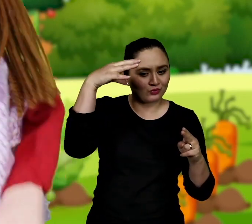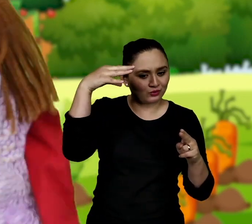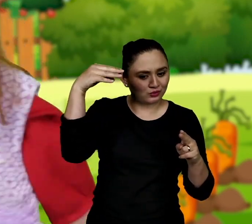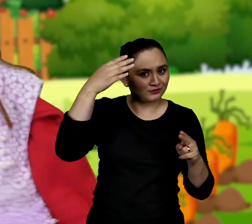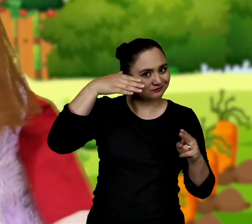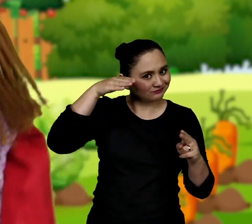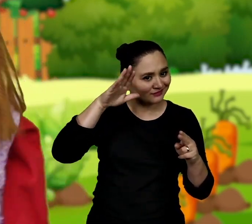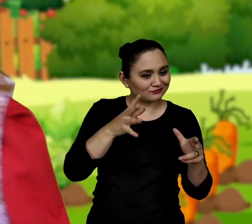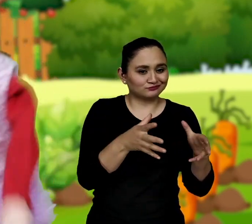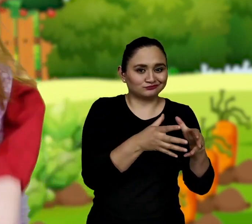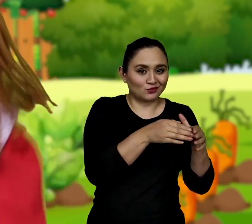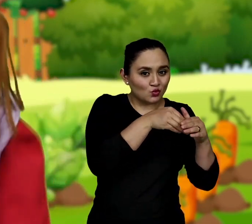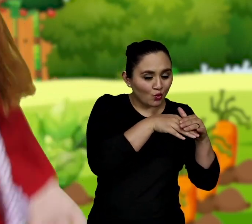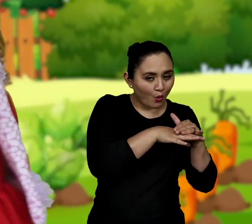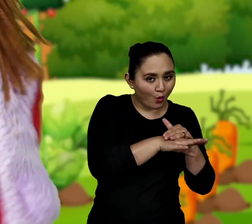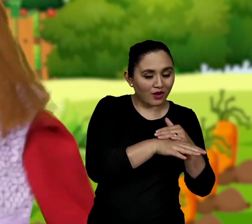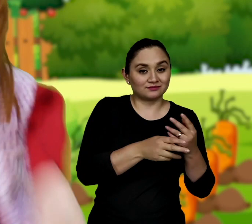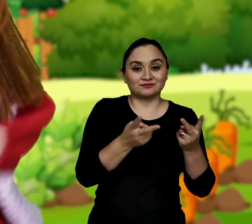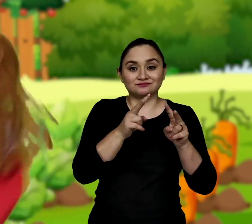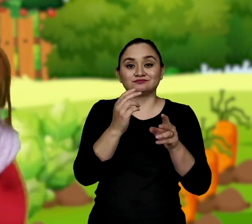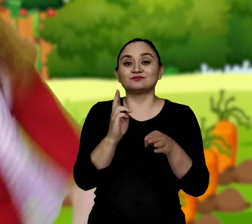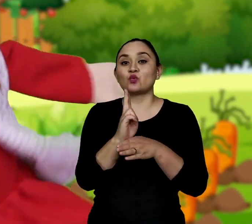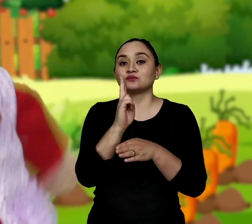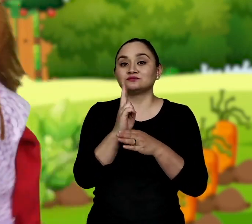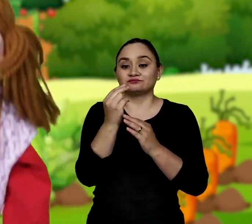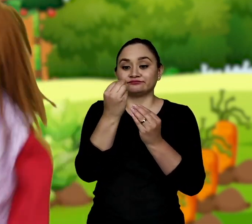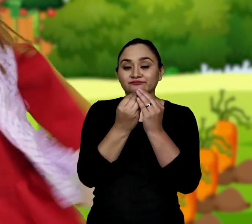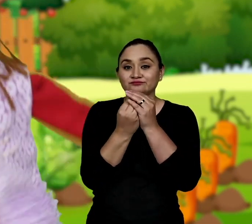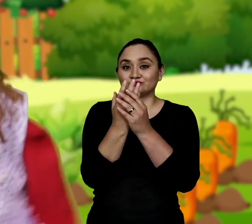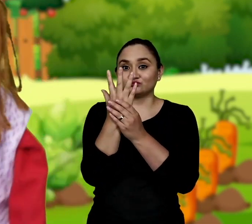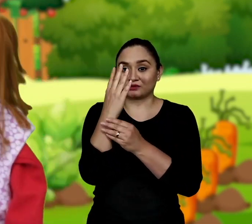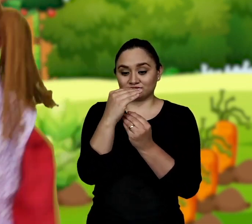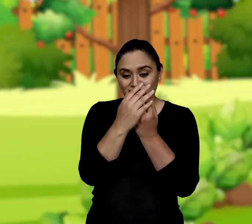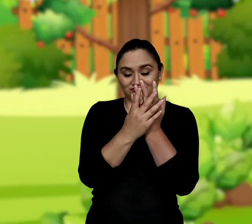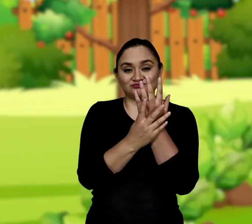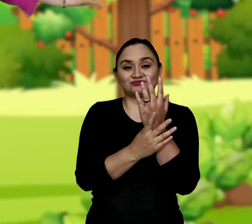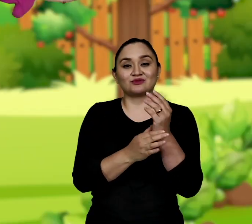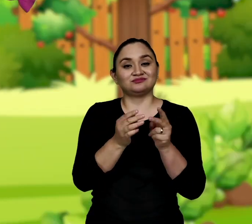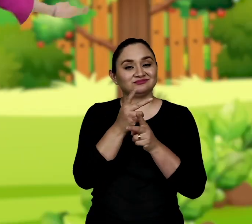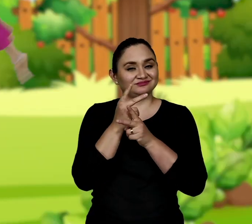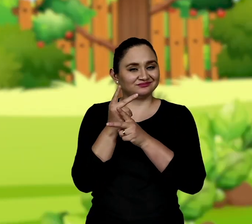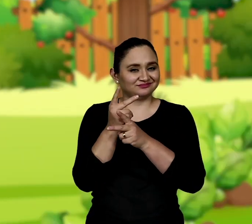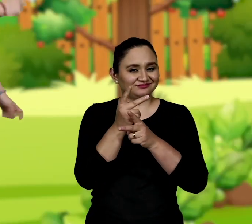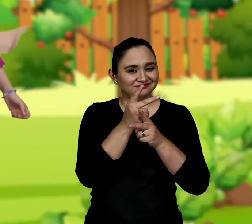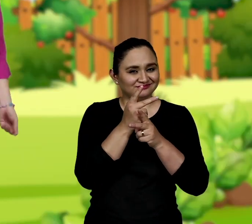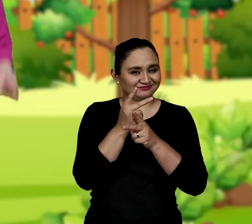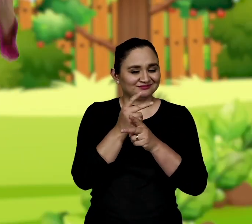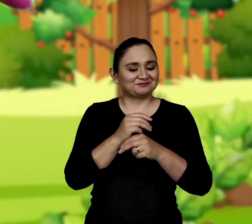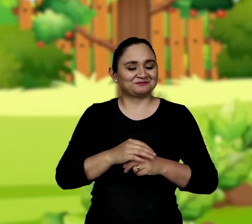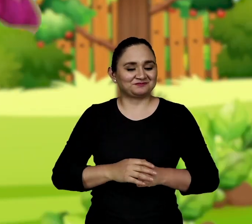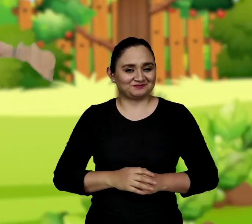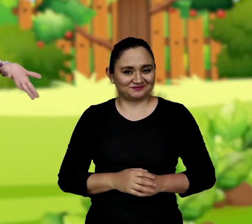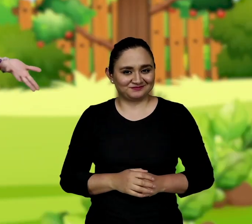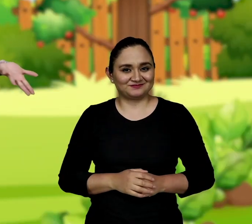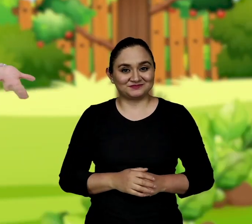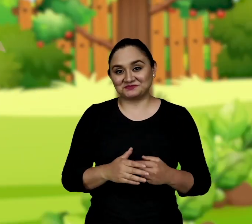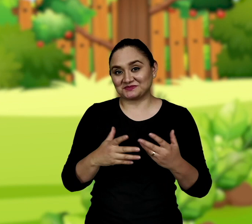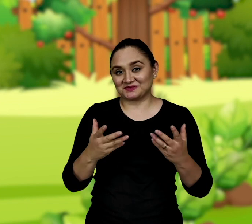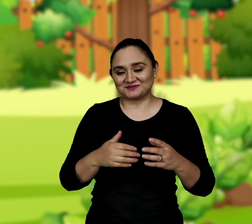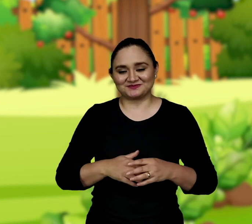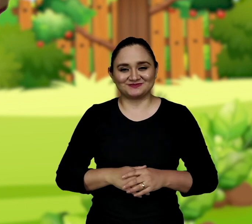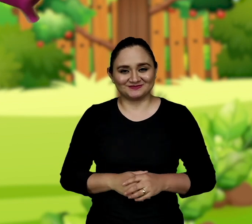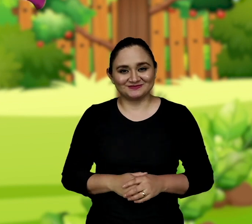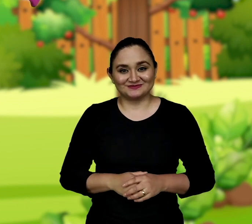no hacernos daño en el proceso de cosecha. Eso. Cosechar es un trabajo muy